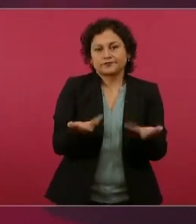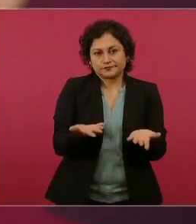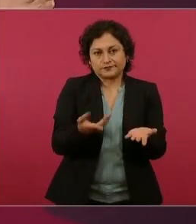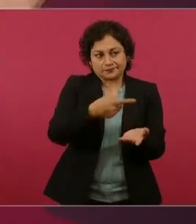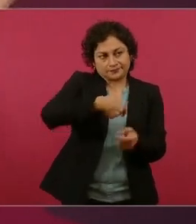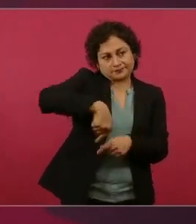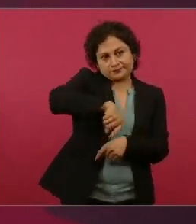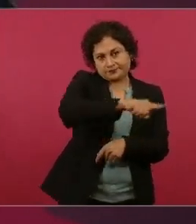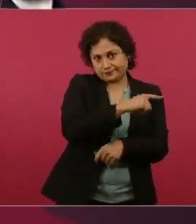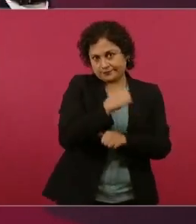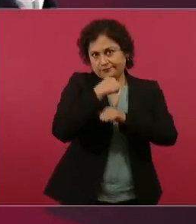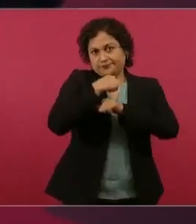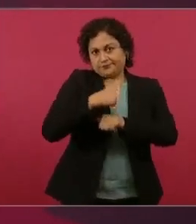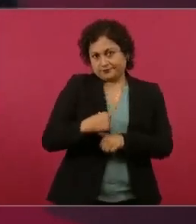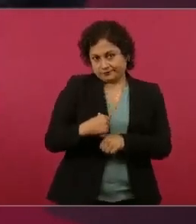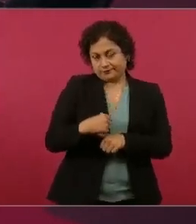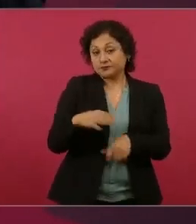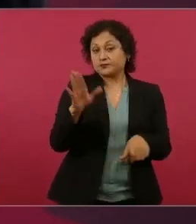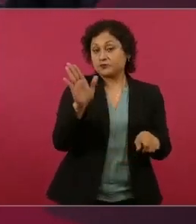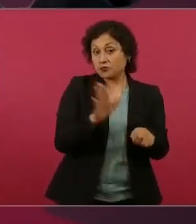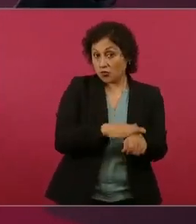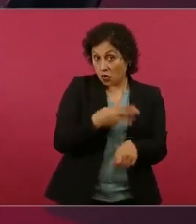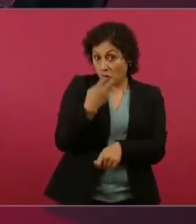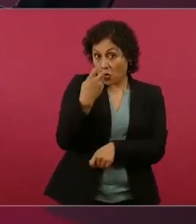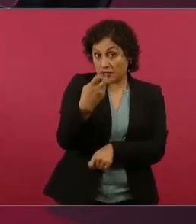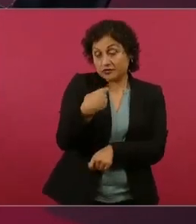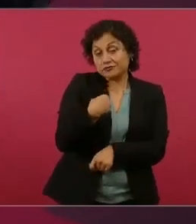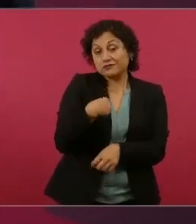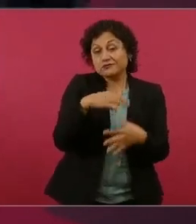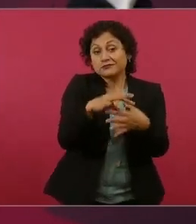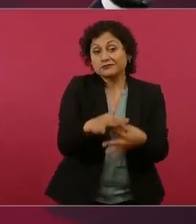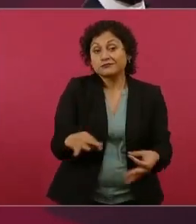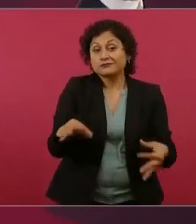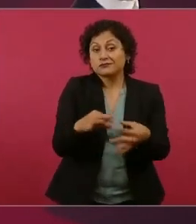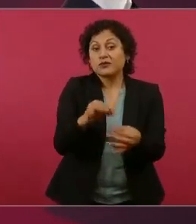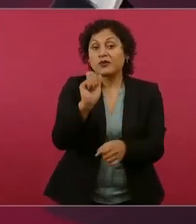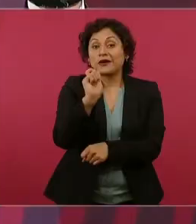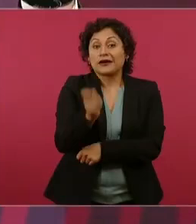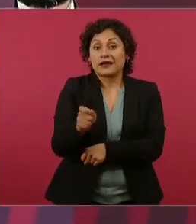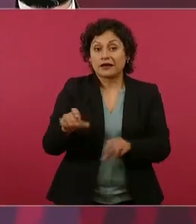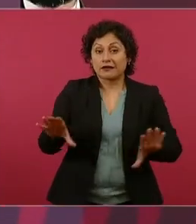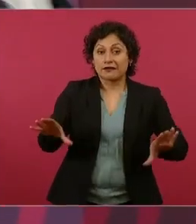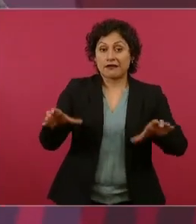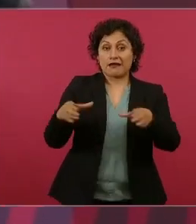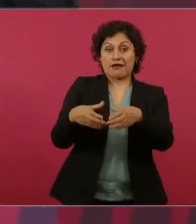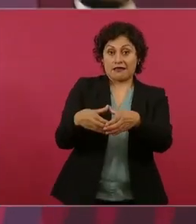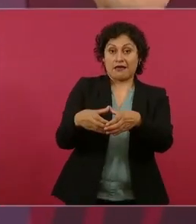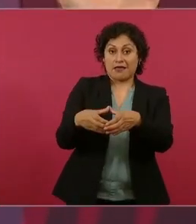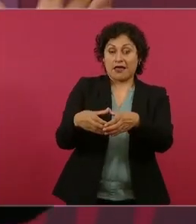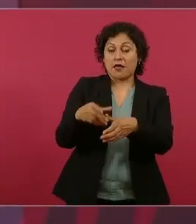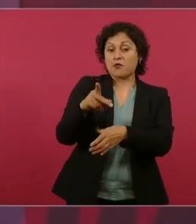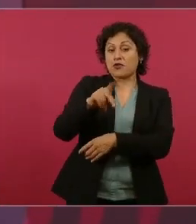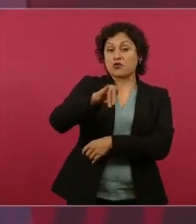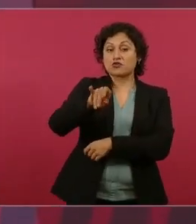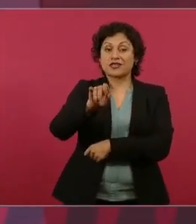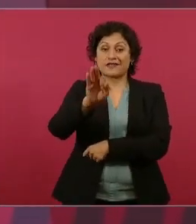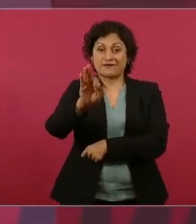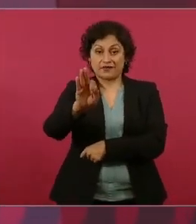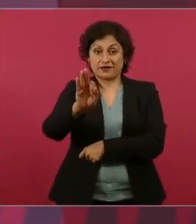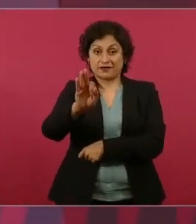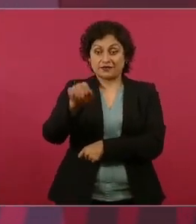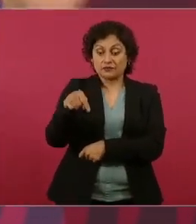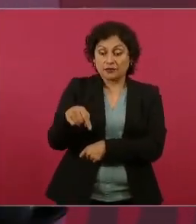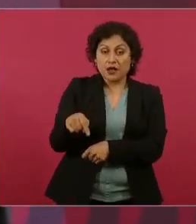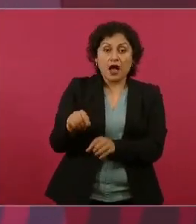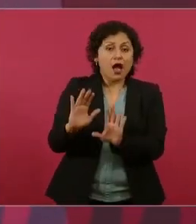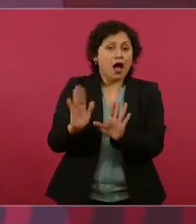yo les diría que el Poder Judicial quedó prácticamente intacto, quedó